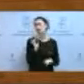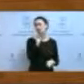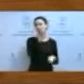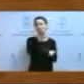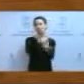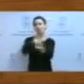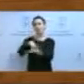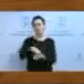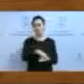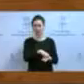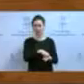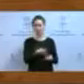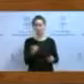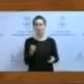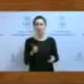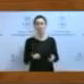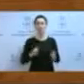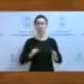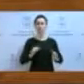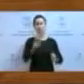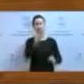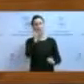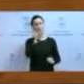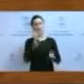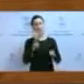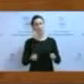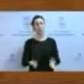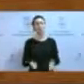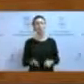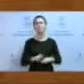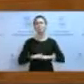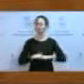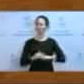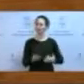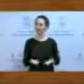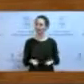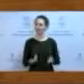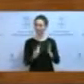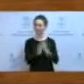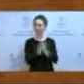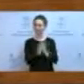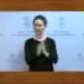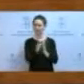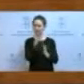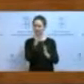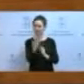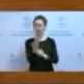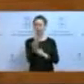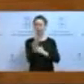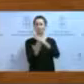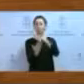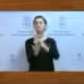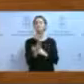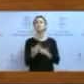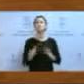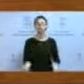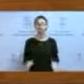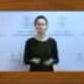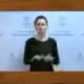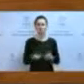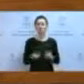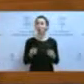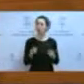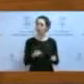Nos gustaría conocer también qué explicación nos puede dar sobre las ratios. ¿Qué propuesta nos va a plantear? ¿Por qué